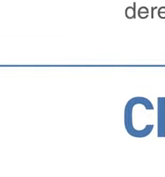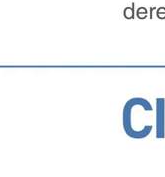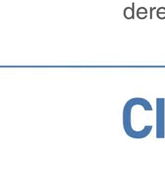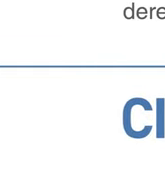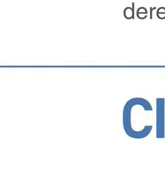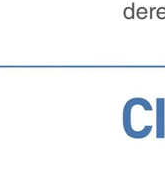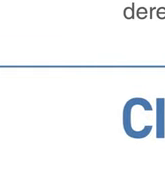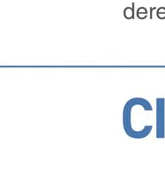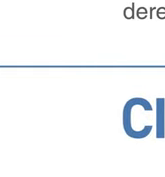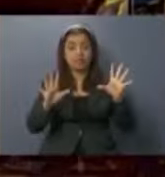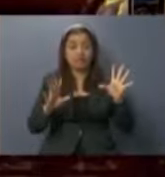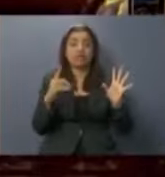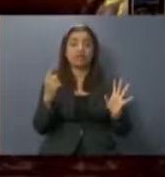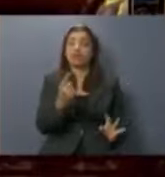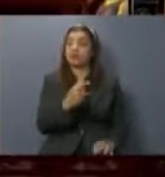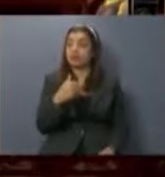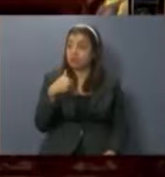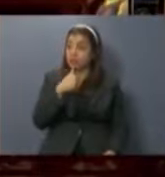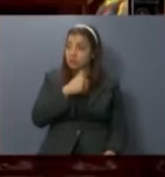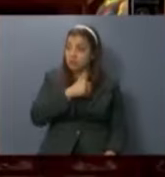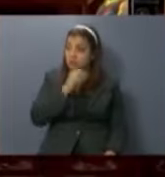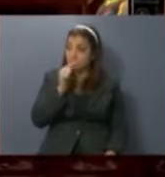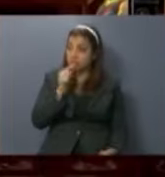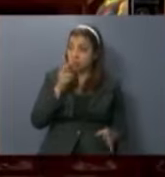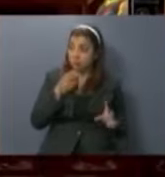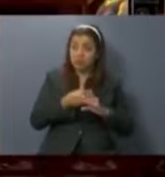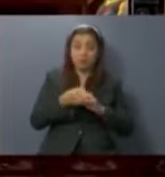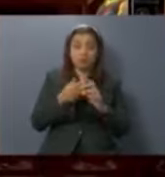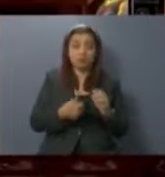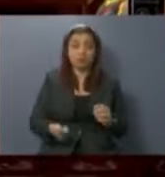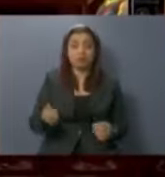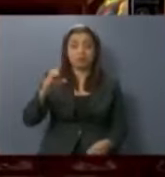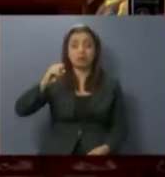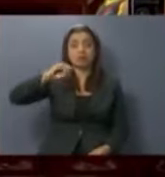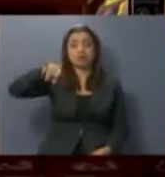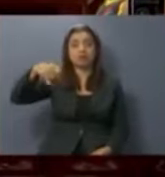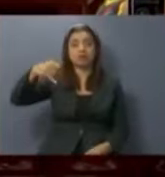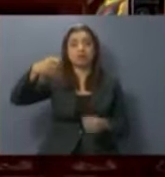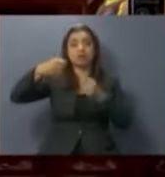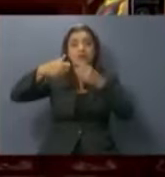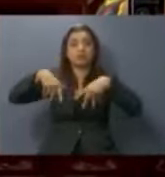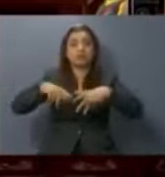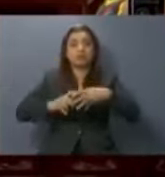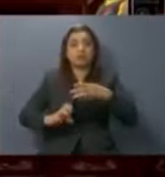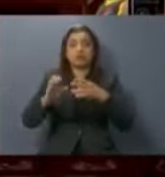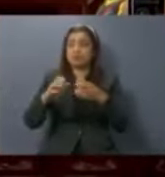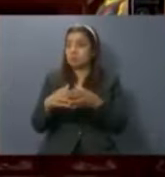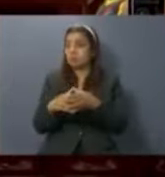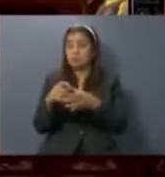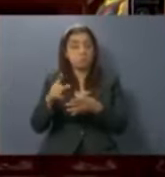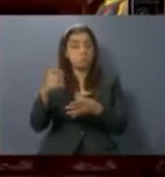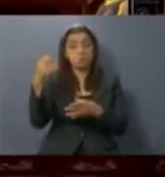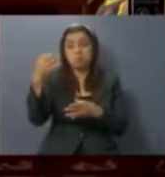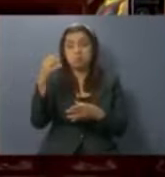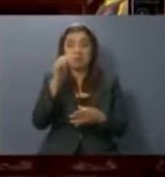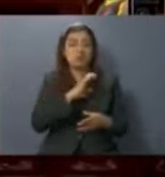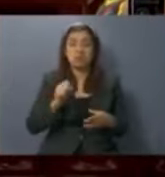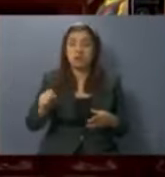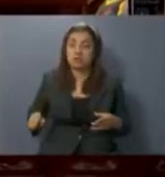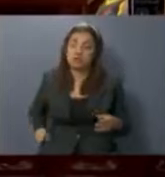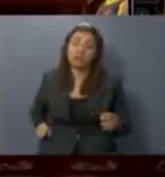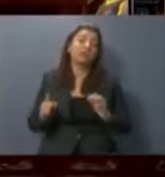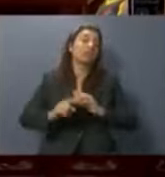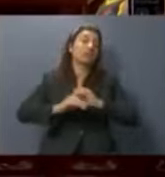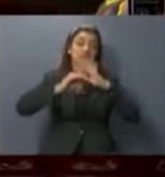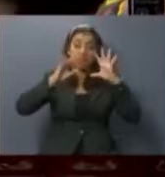personas magistradas propietarias de la sala de lo constitucional de la corte suprema de justicia y las cuatro suplentes así como el